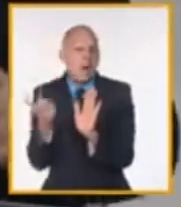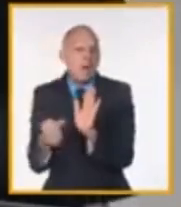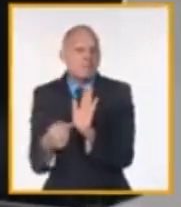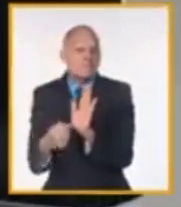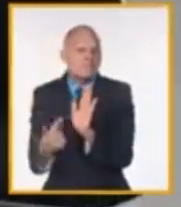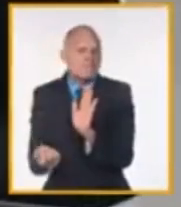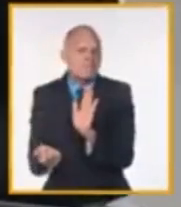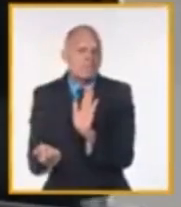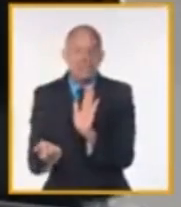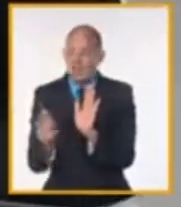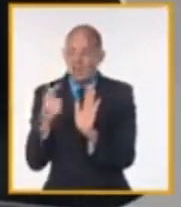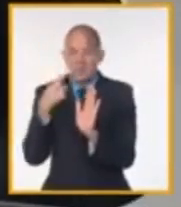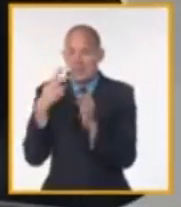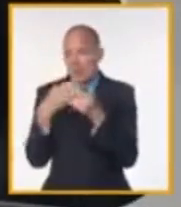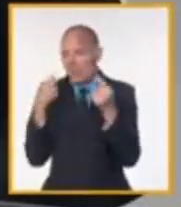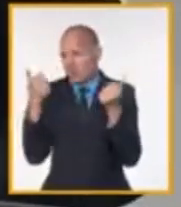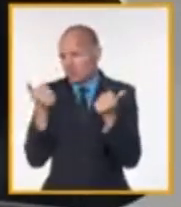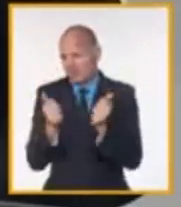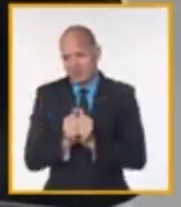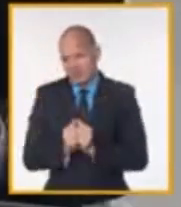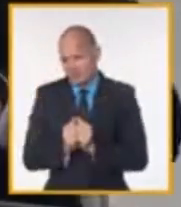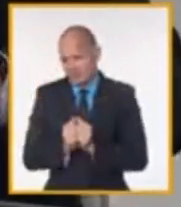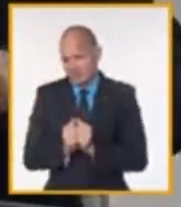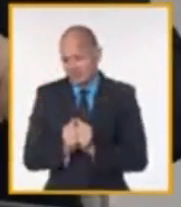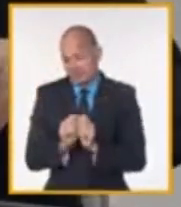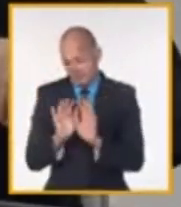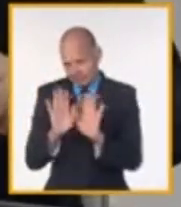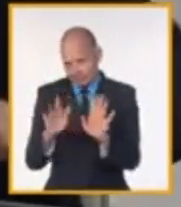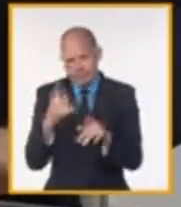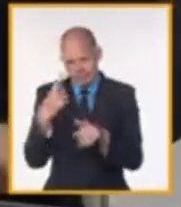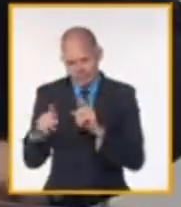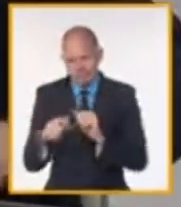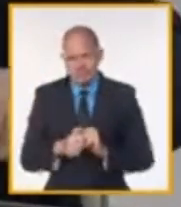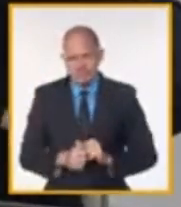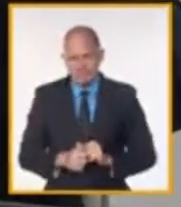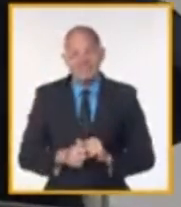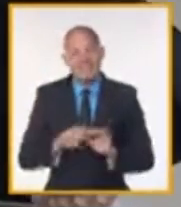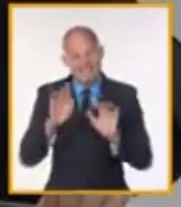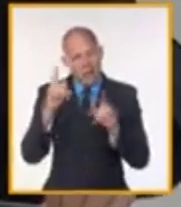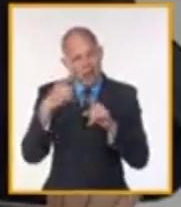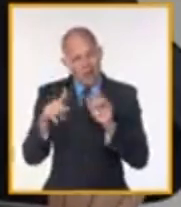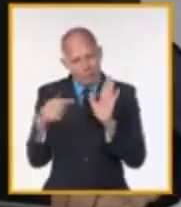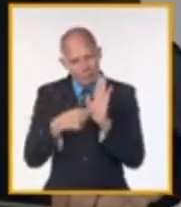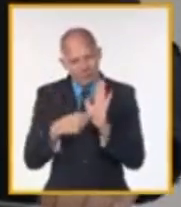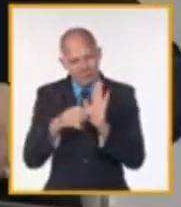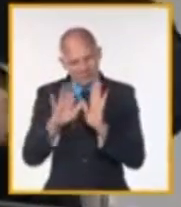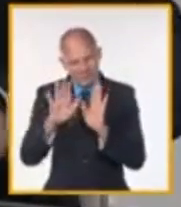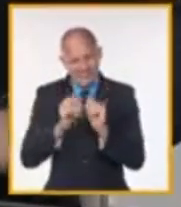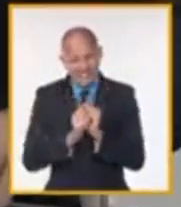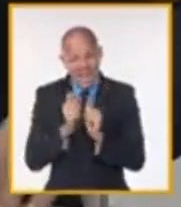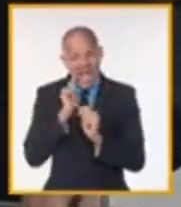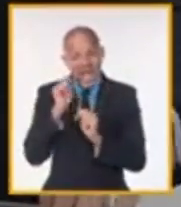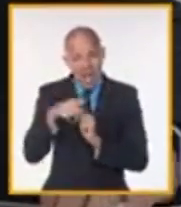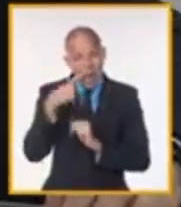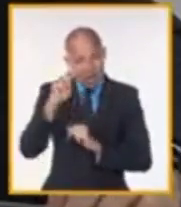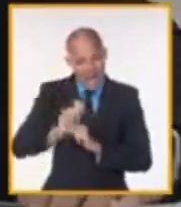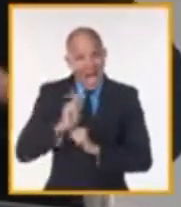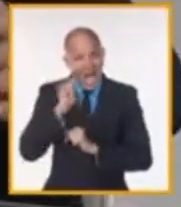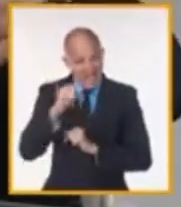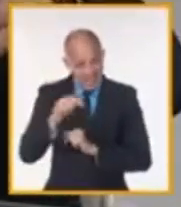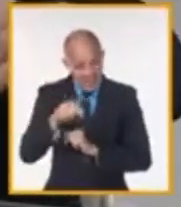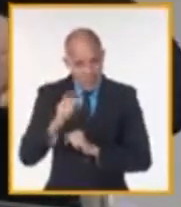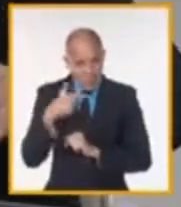tantas otras cosas llamo tu atención en algo de lo que no se habla mucho al interior de Ucrania sobre todo en la